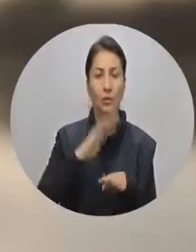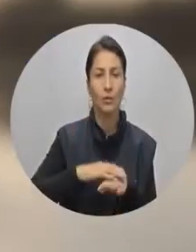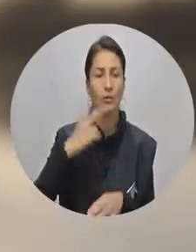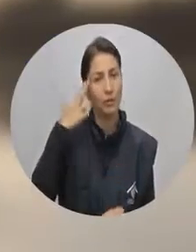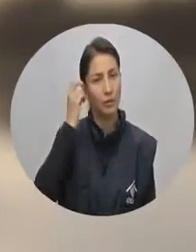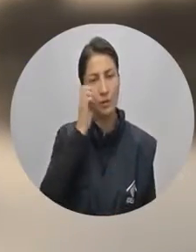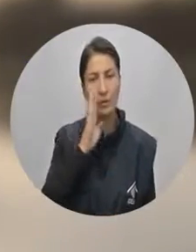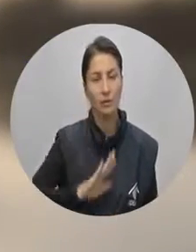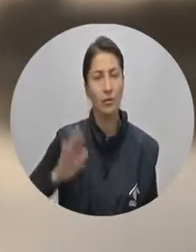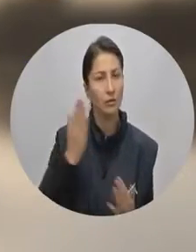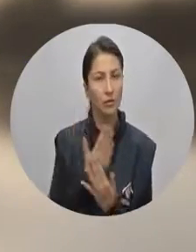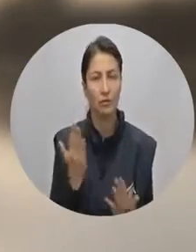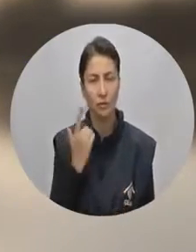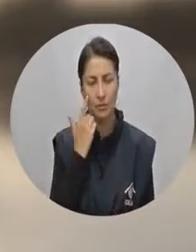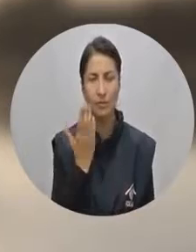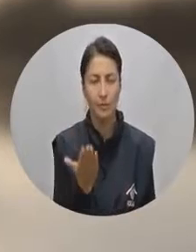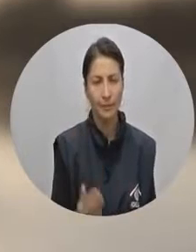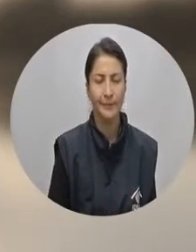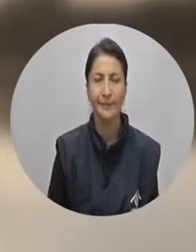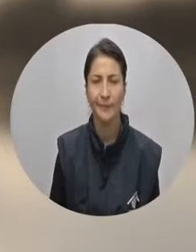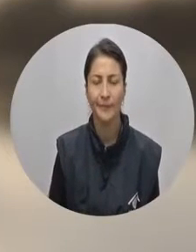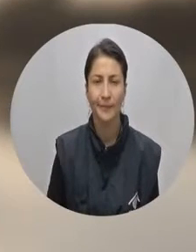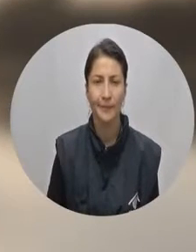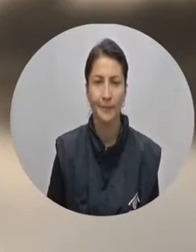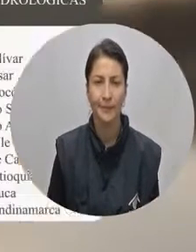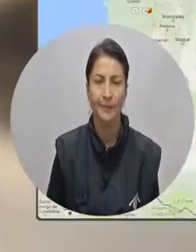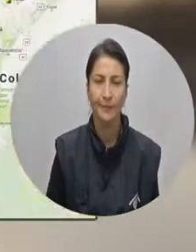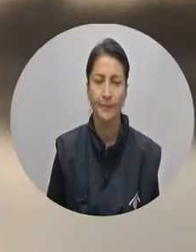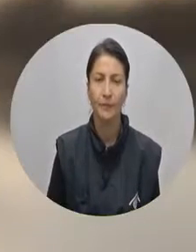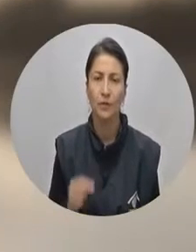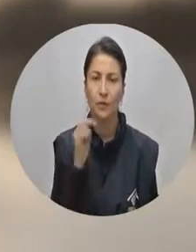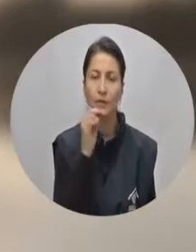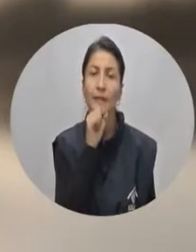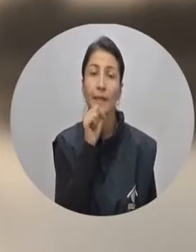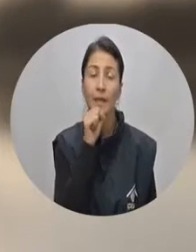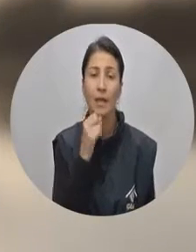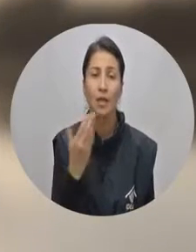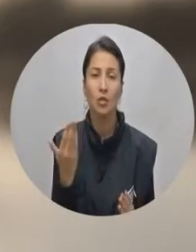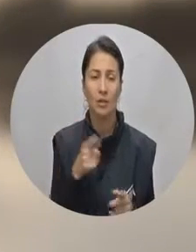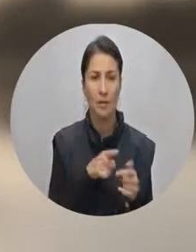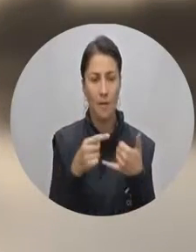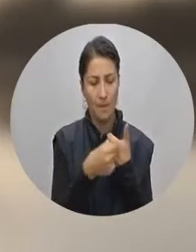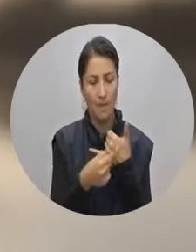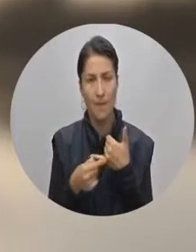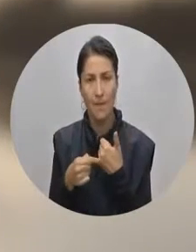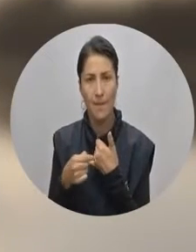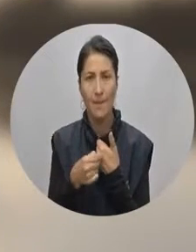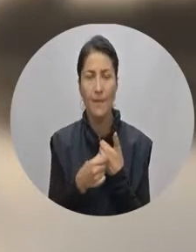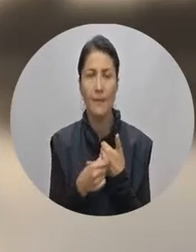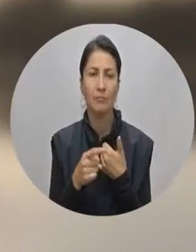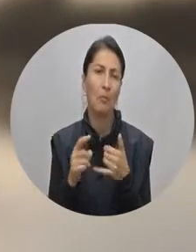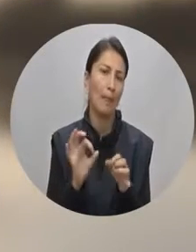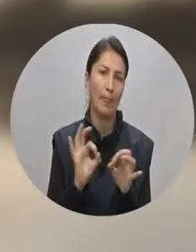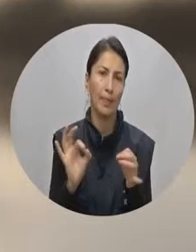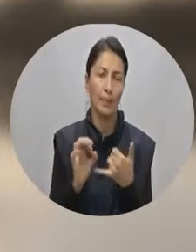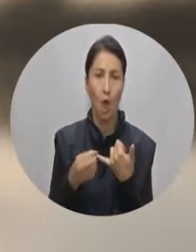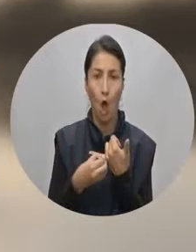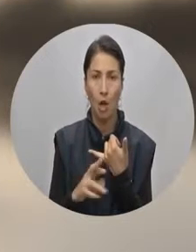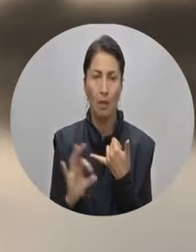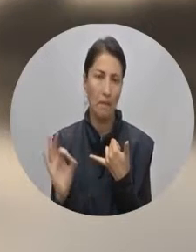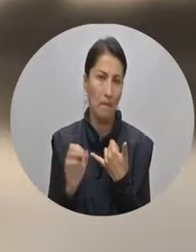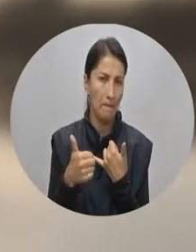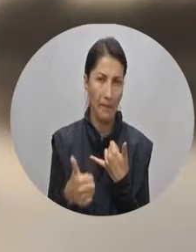Ahora, mucha atención a las principales alertas para hoy a nivel nacional. Alerta naranja en varias regiones del territorio nacional con excepción